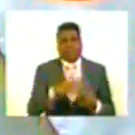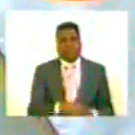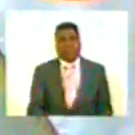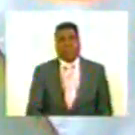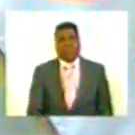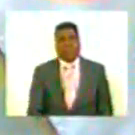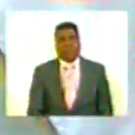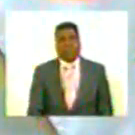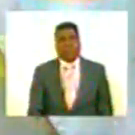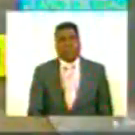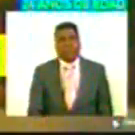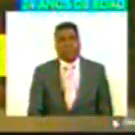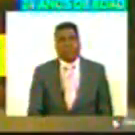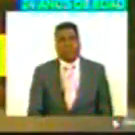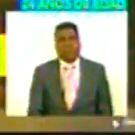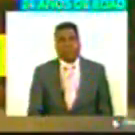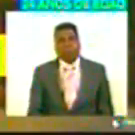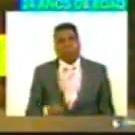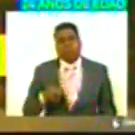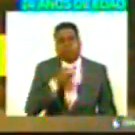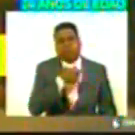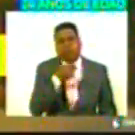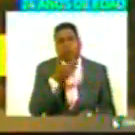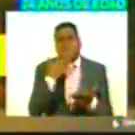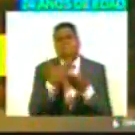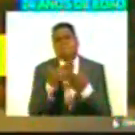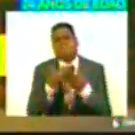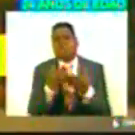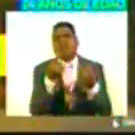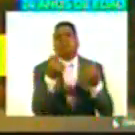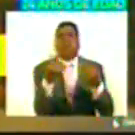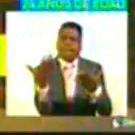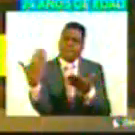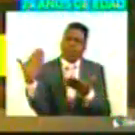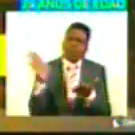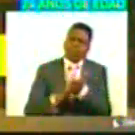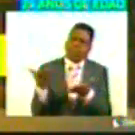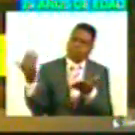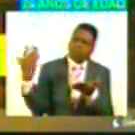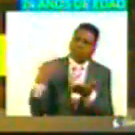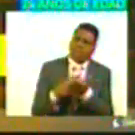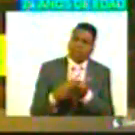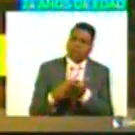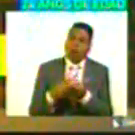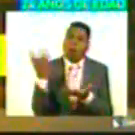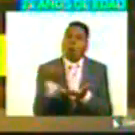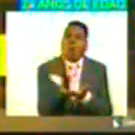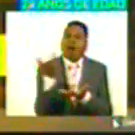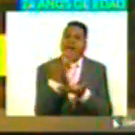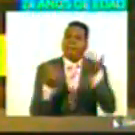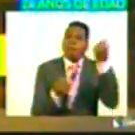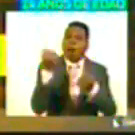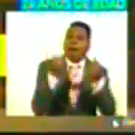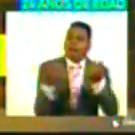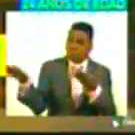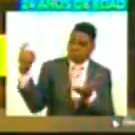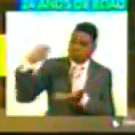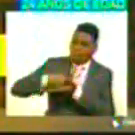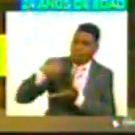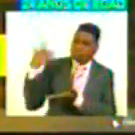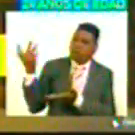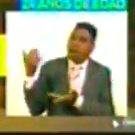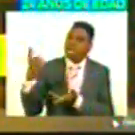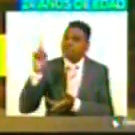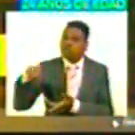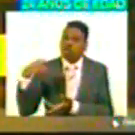a extorsionar a los transeúntes y amenazarlos con destruirle los vehículos o los bienes, así